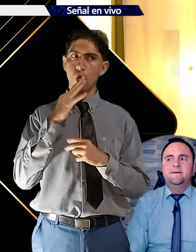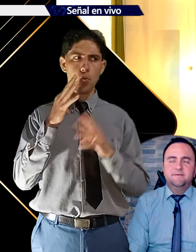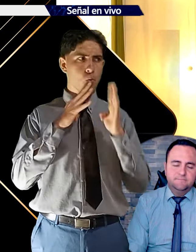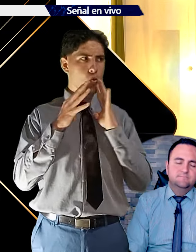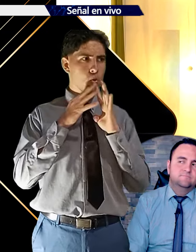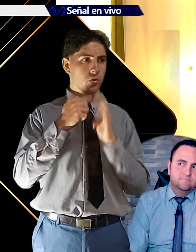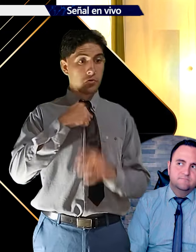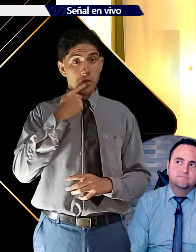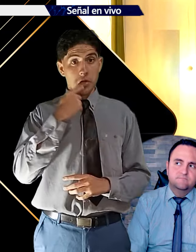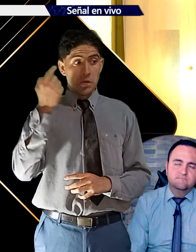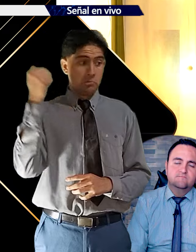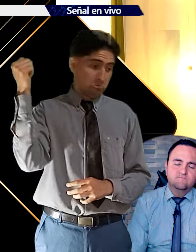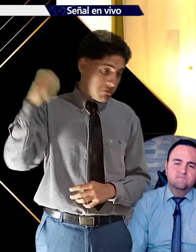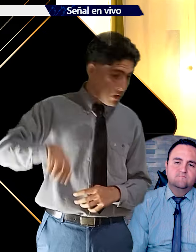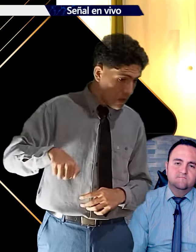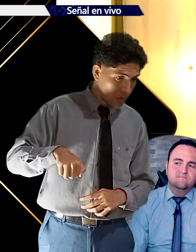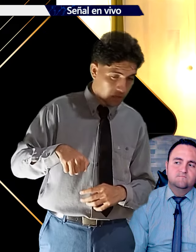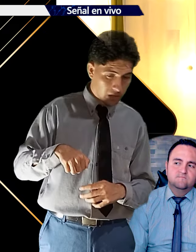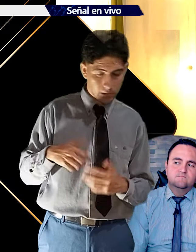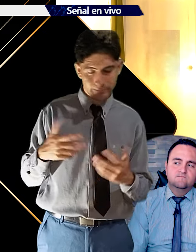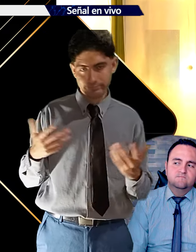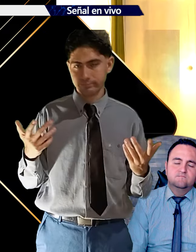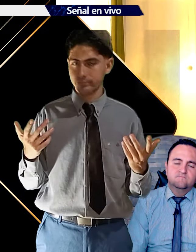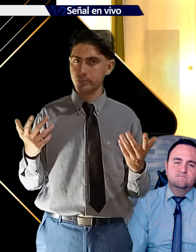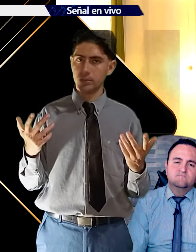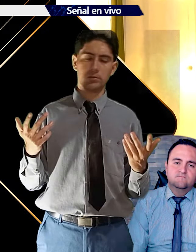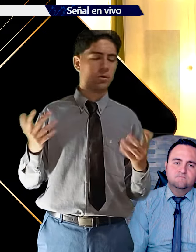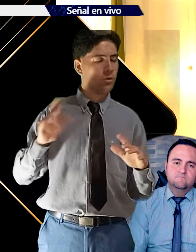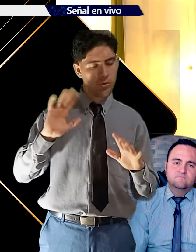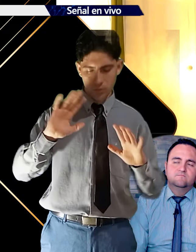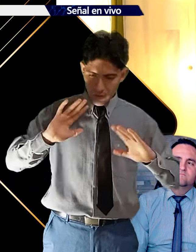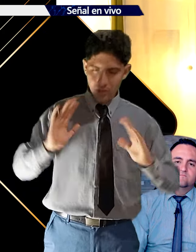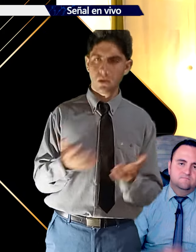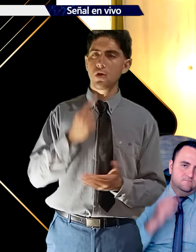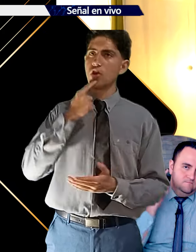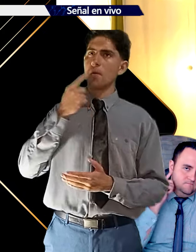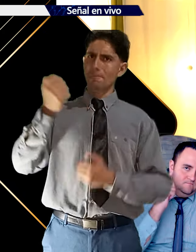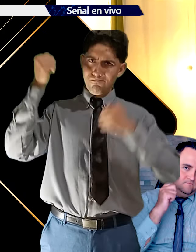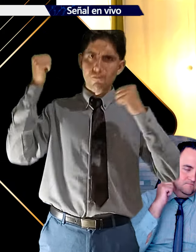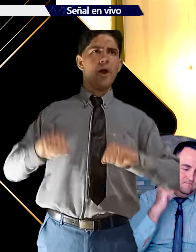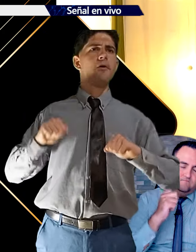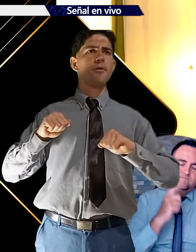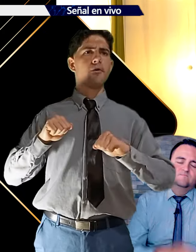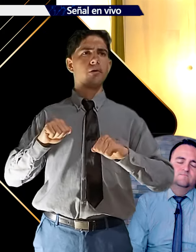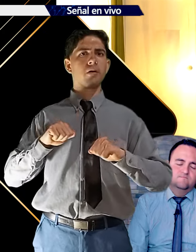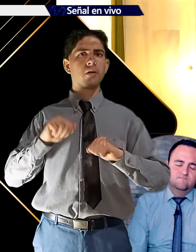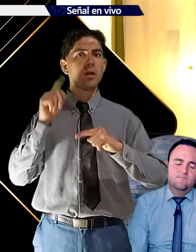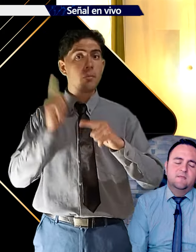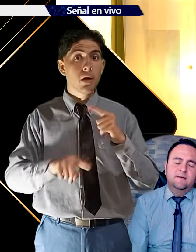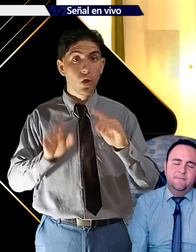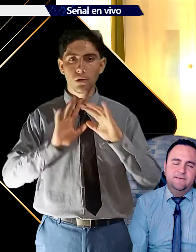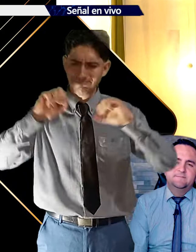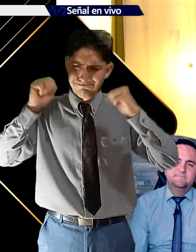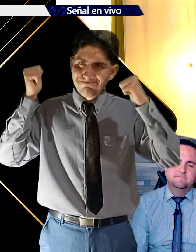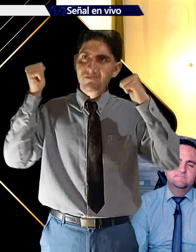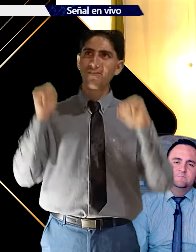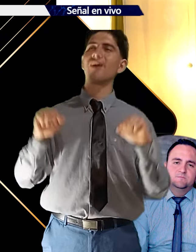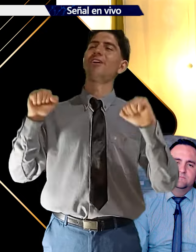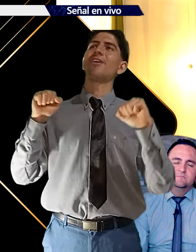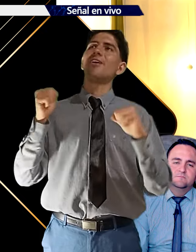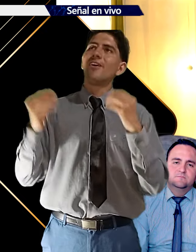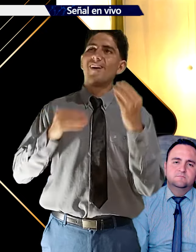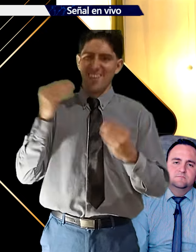será hecho. Entonces el vocablo tuyo siempre ha sido: no puedo, soy un derrotado. Entonces hoy escuchar que sí puedes hablar,